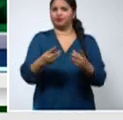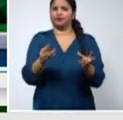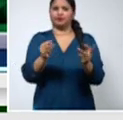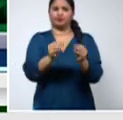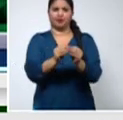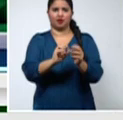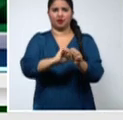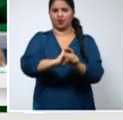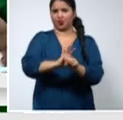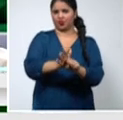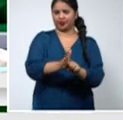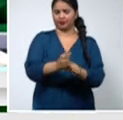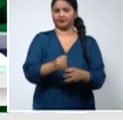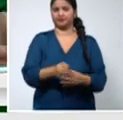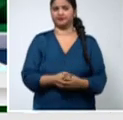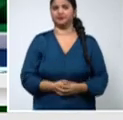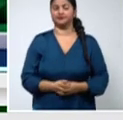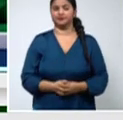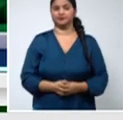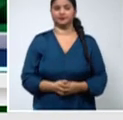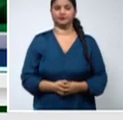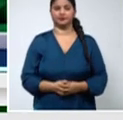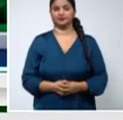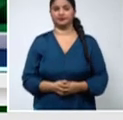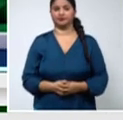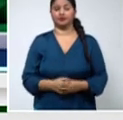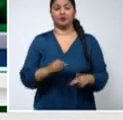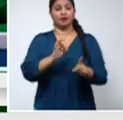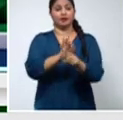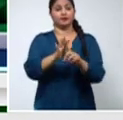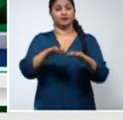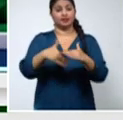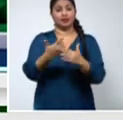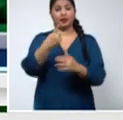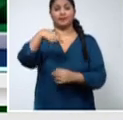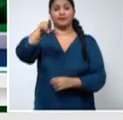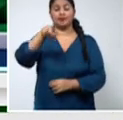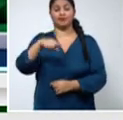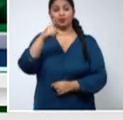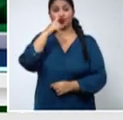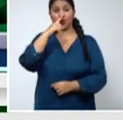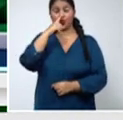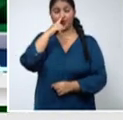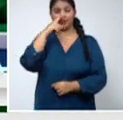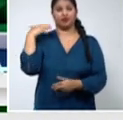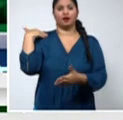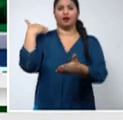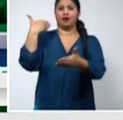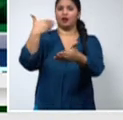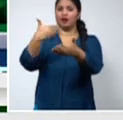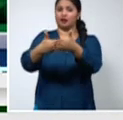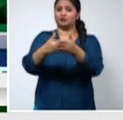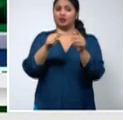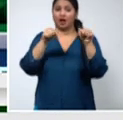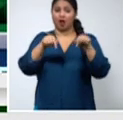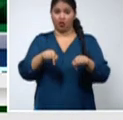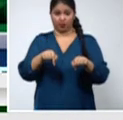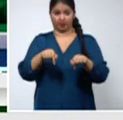En el acumulado del 1 de noviembre a la fecha, yo dije que el acumulado de toda la pandemia